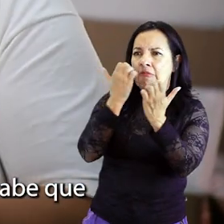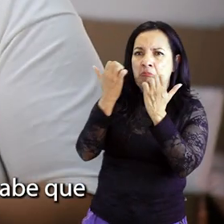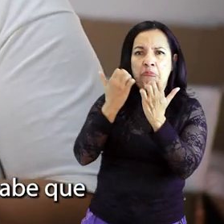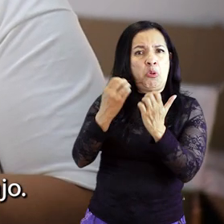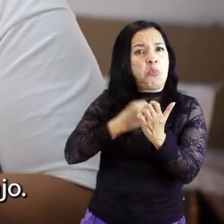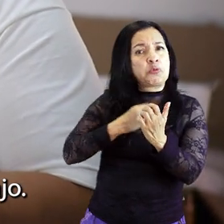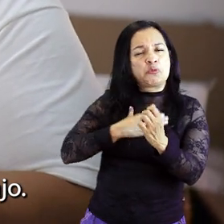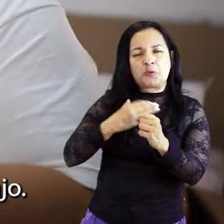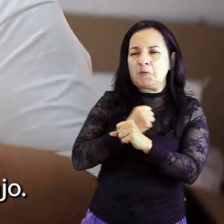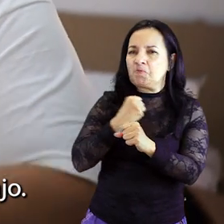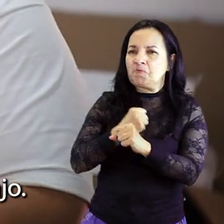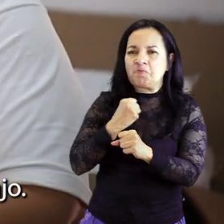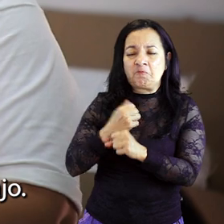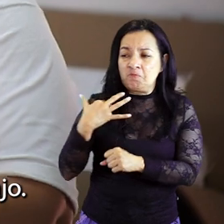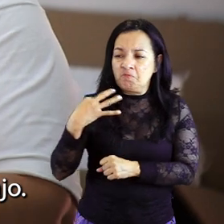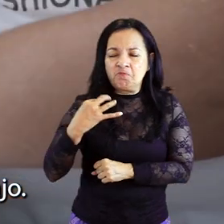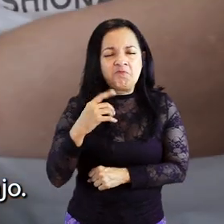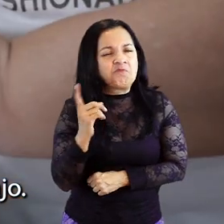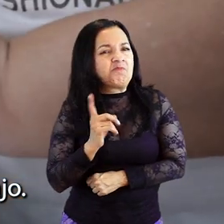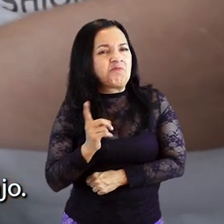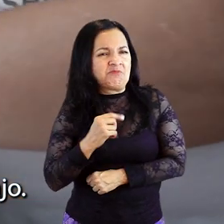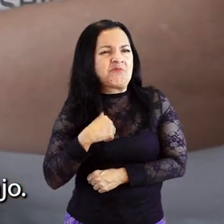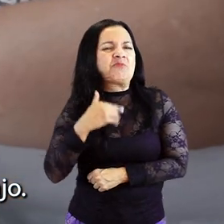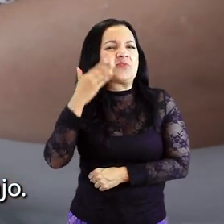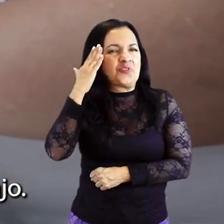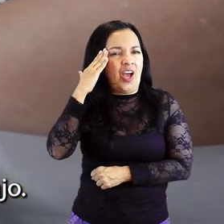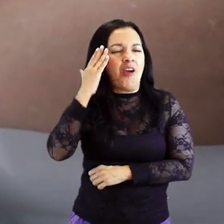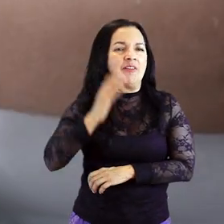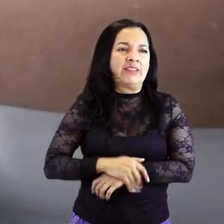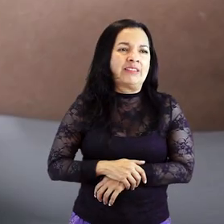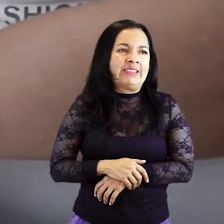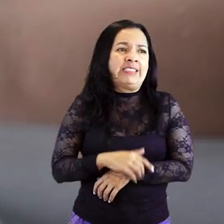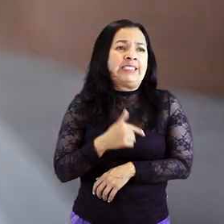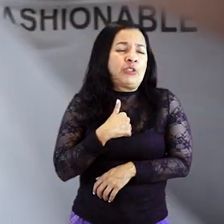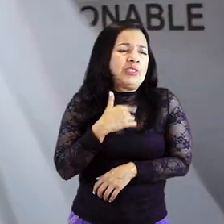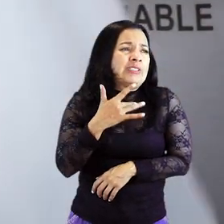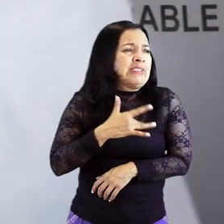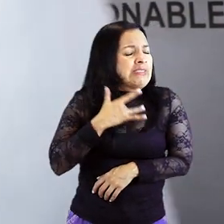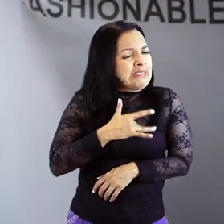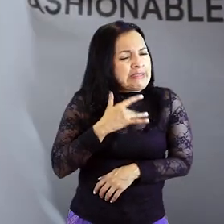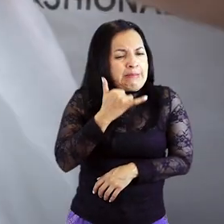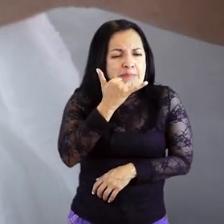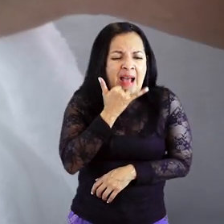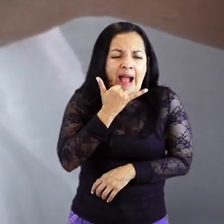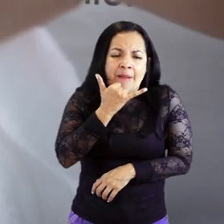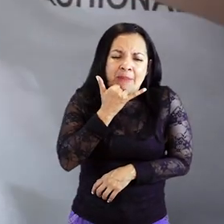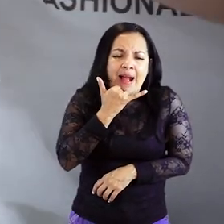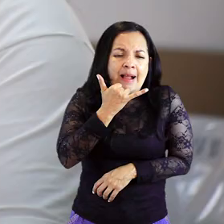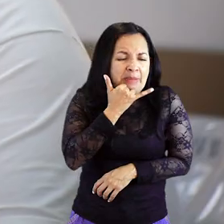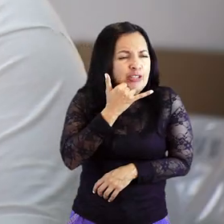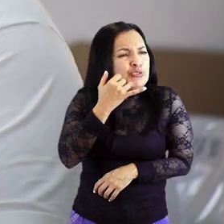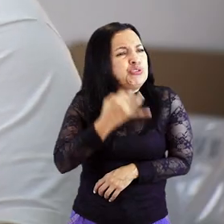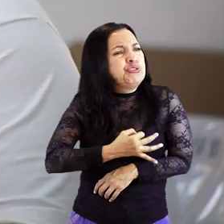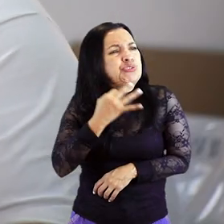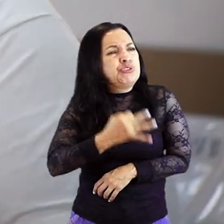sabe que a uno en ninguna parte lo van a contratar para un trabajo. Siempre me estuve echando la culpa.